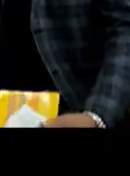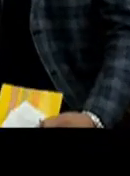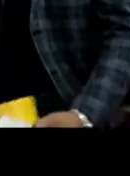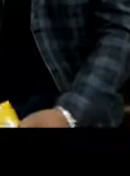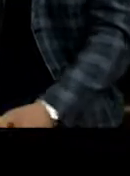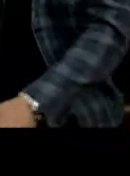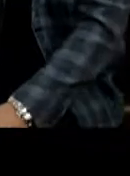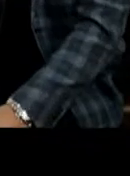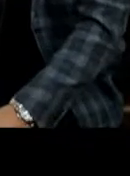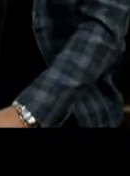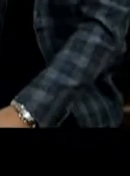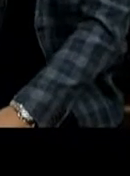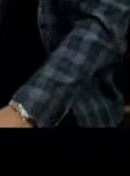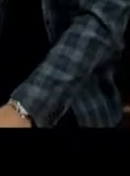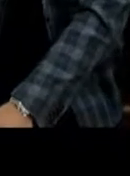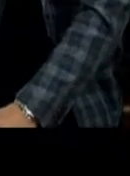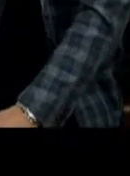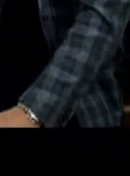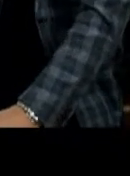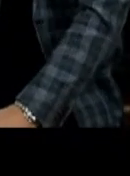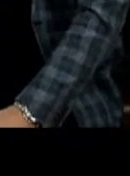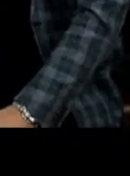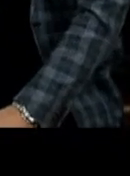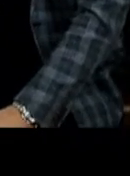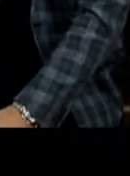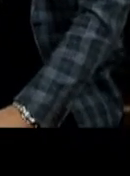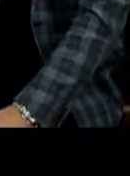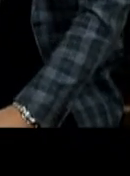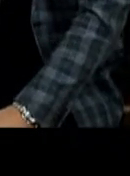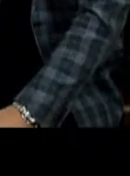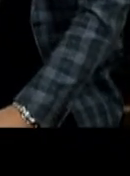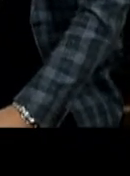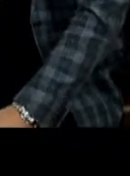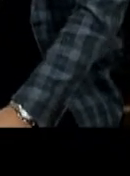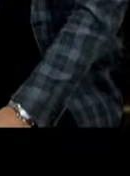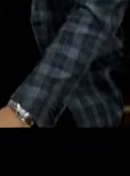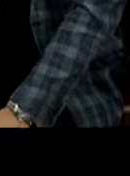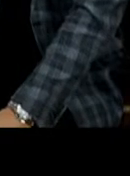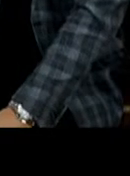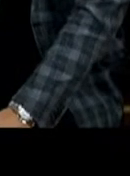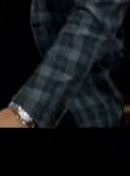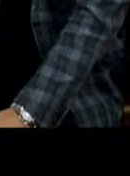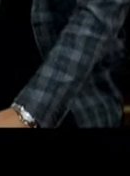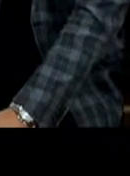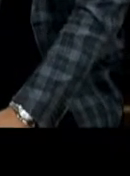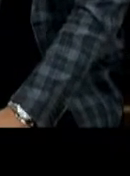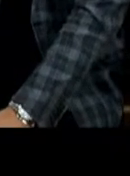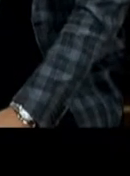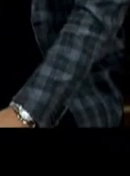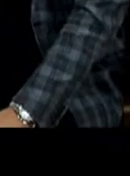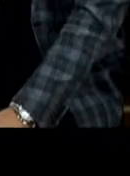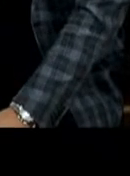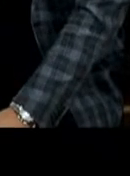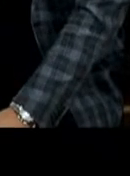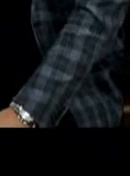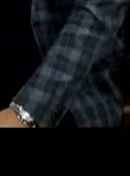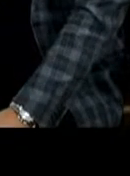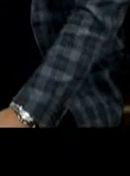convivan e vayan adquiriendo la cultura? Nós fizemos agora, recentemente,